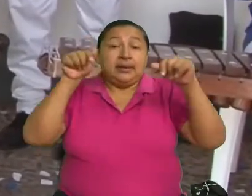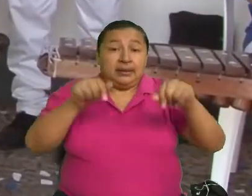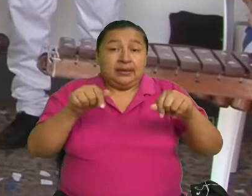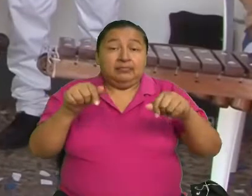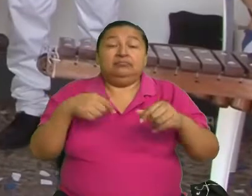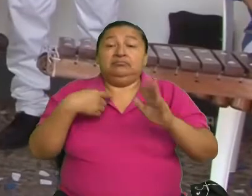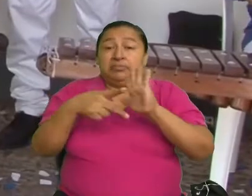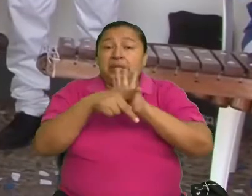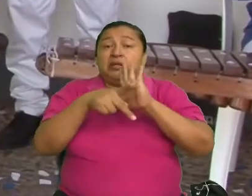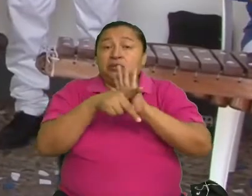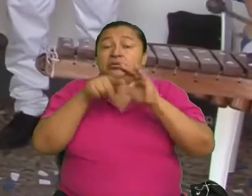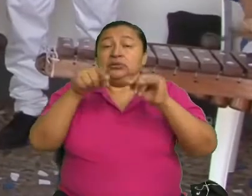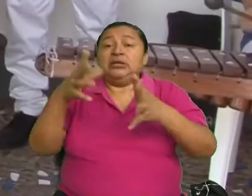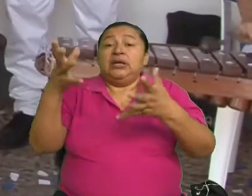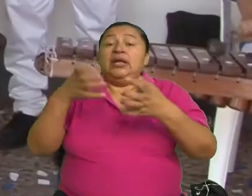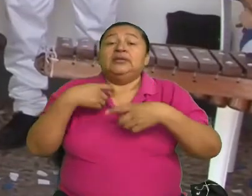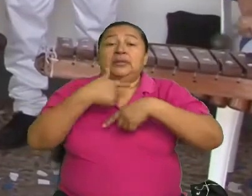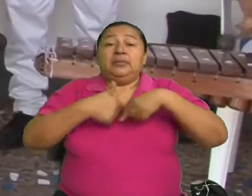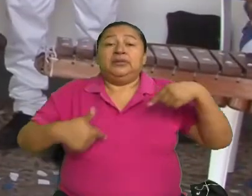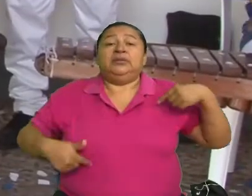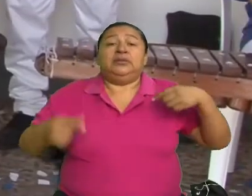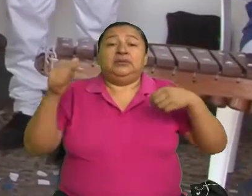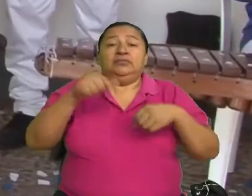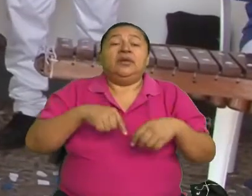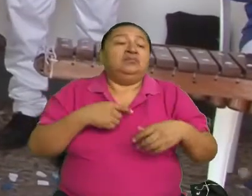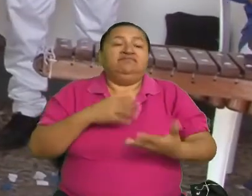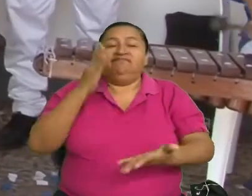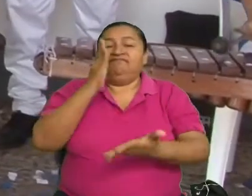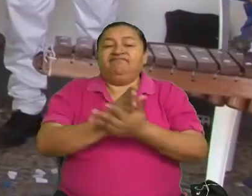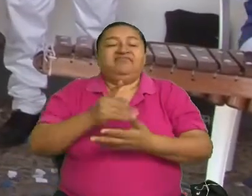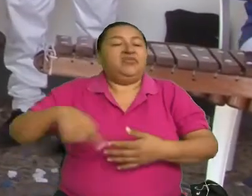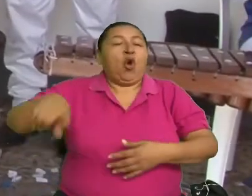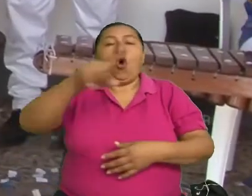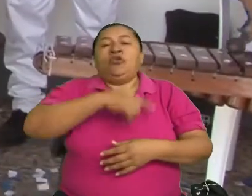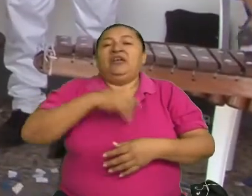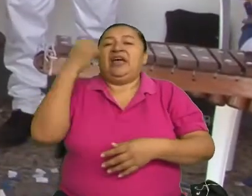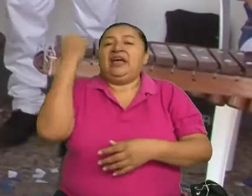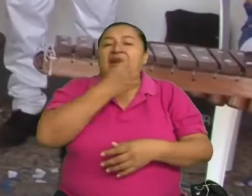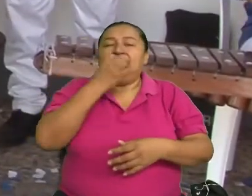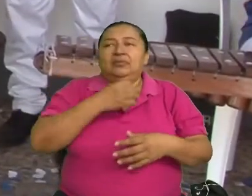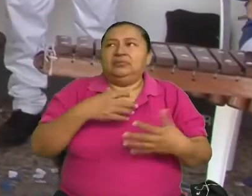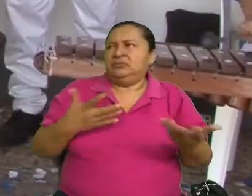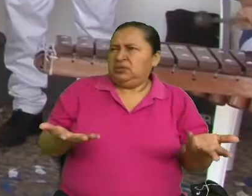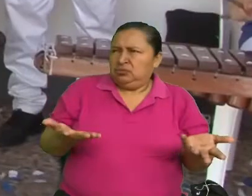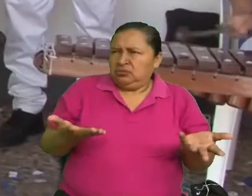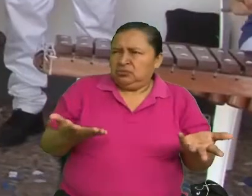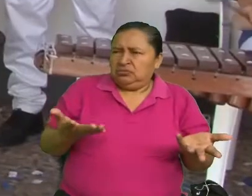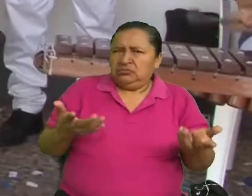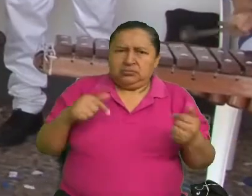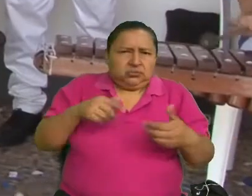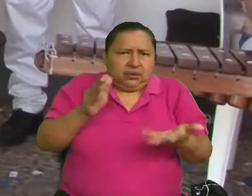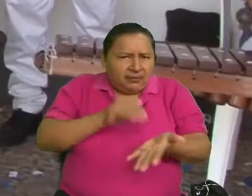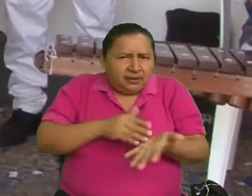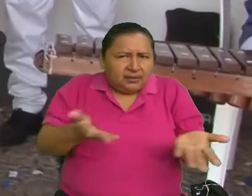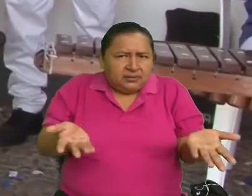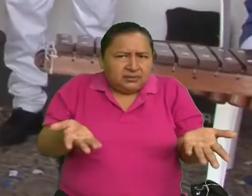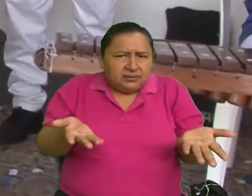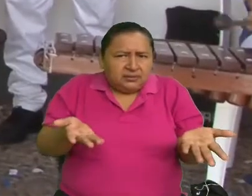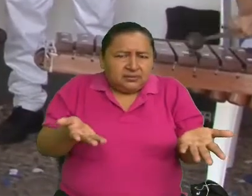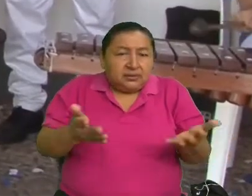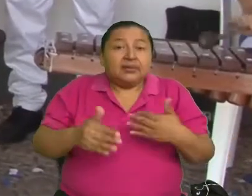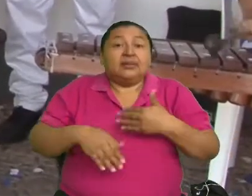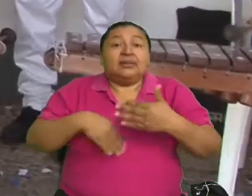porque Walker se hace presidente y declara el esclavismo. La esclavitud nuevamente, ¿qué es eso? Hasta que el